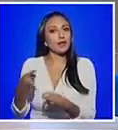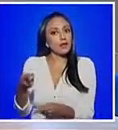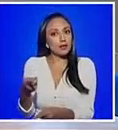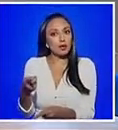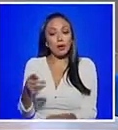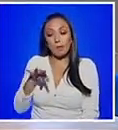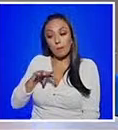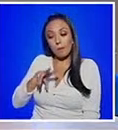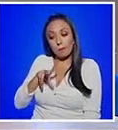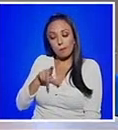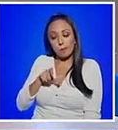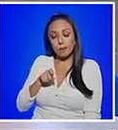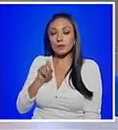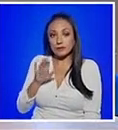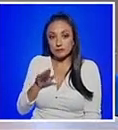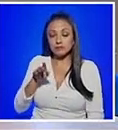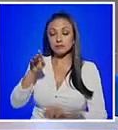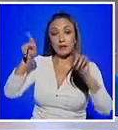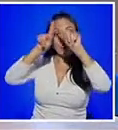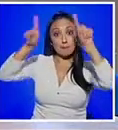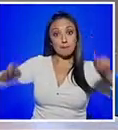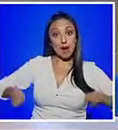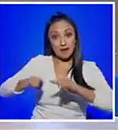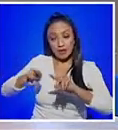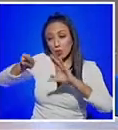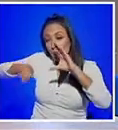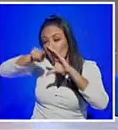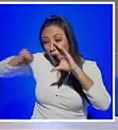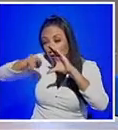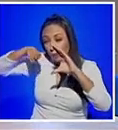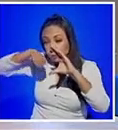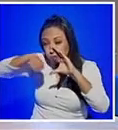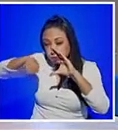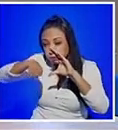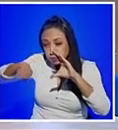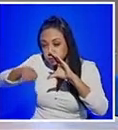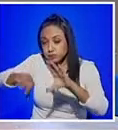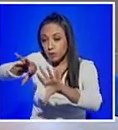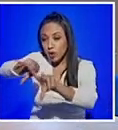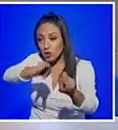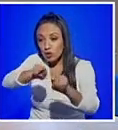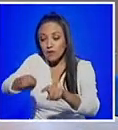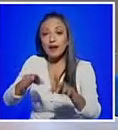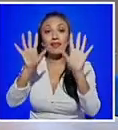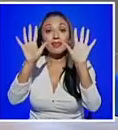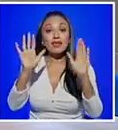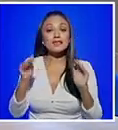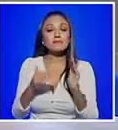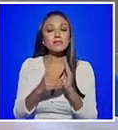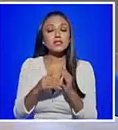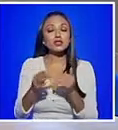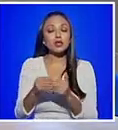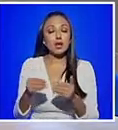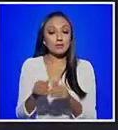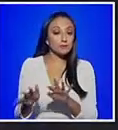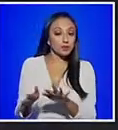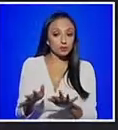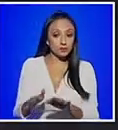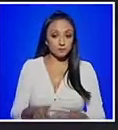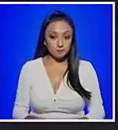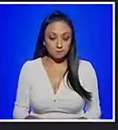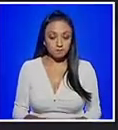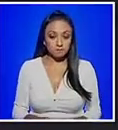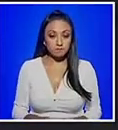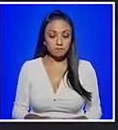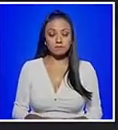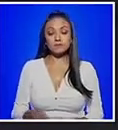delincuentes perforaron paredes y se sustrajeron mercadería que supera los 10 mil dólares. Veamos.